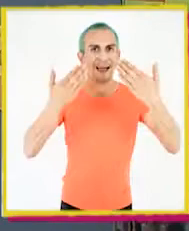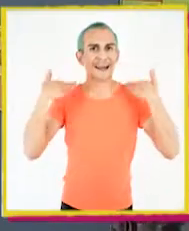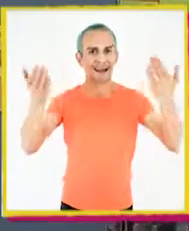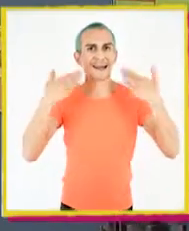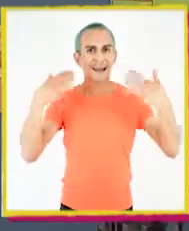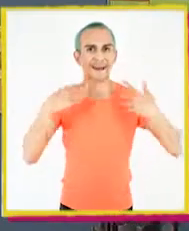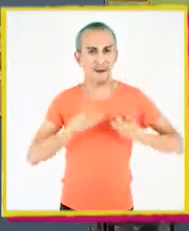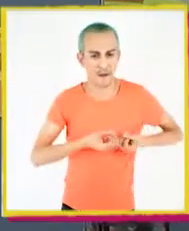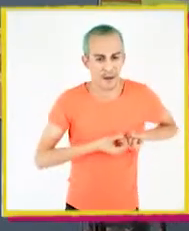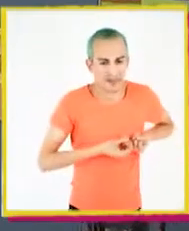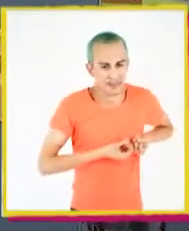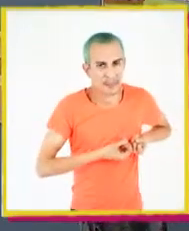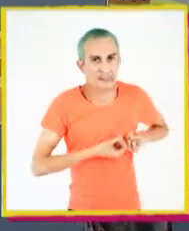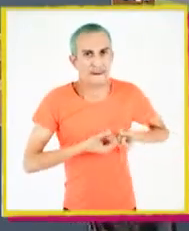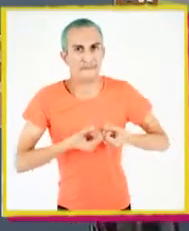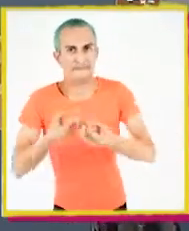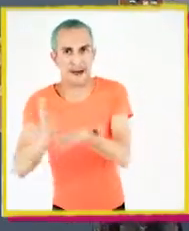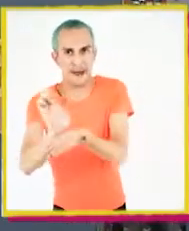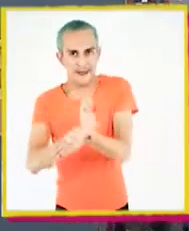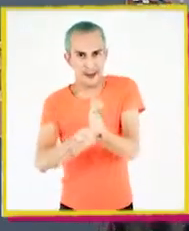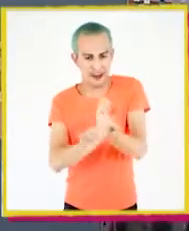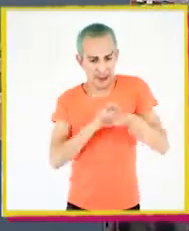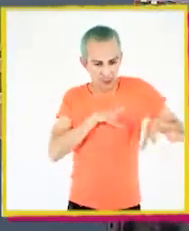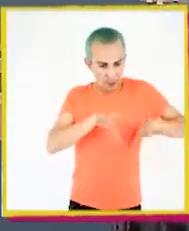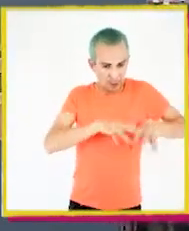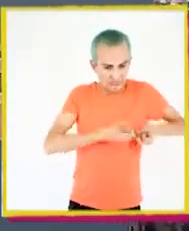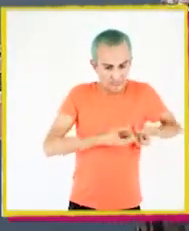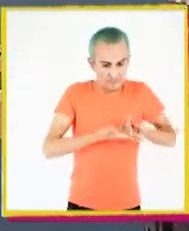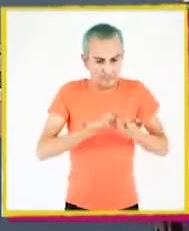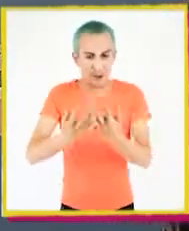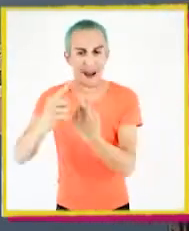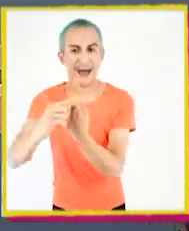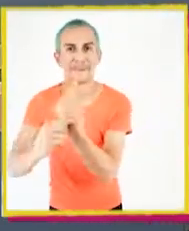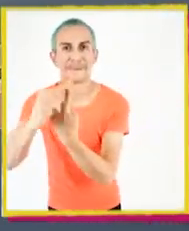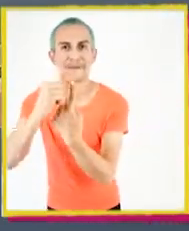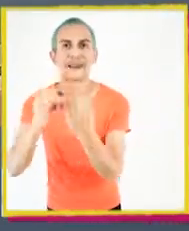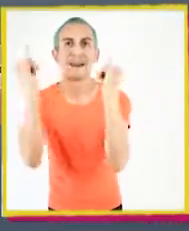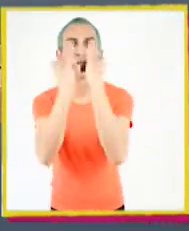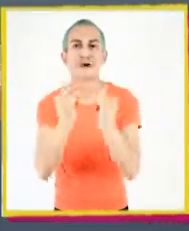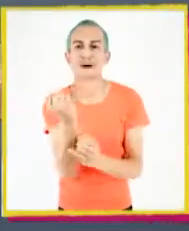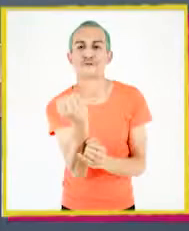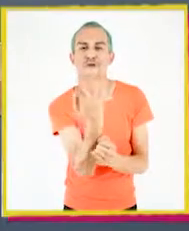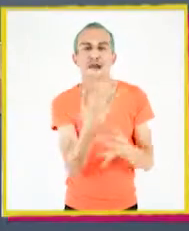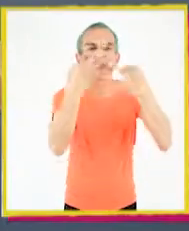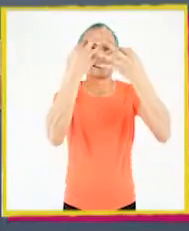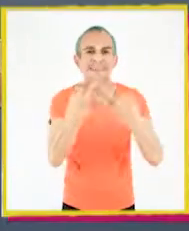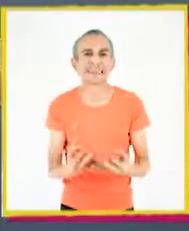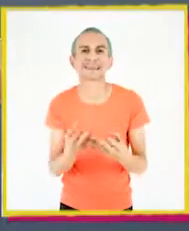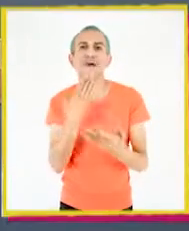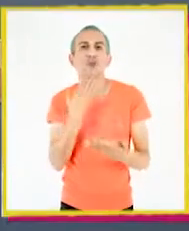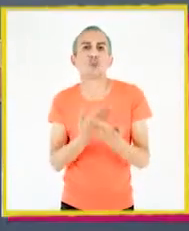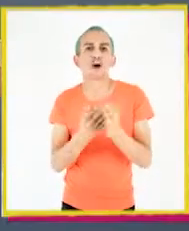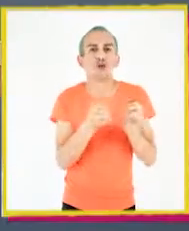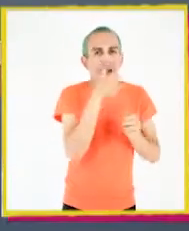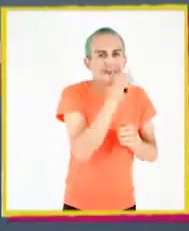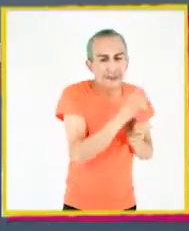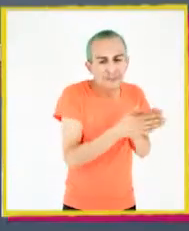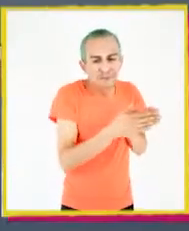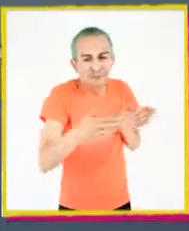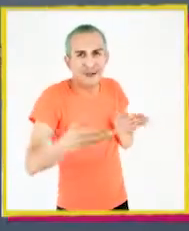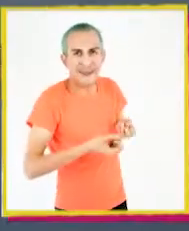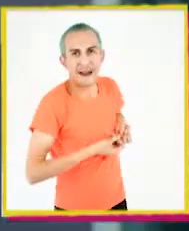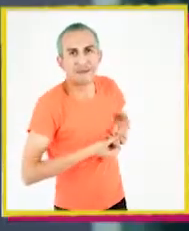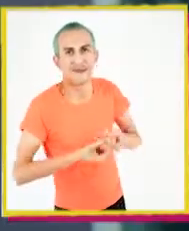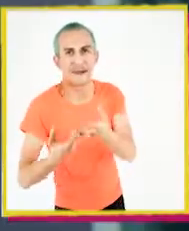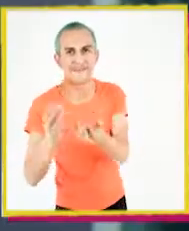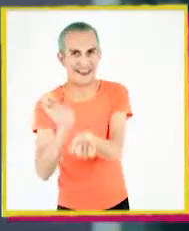calor es la transferencia de la energía de un cuerpo a otro. La temperatura es una medida numérica exacta de un momento de esta transferencia de